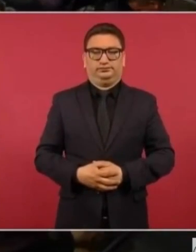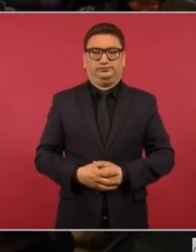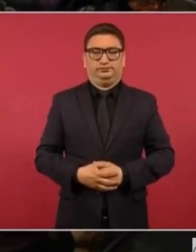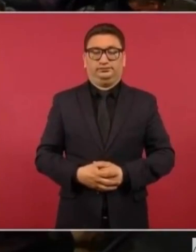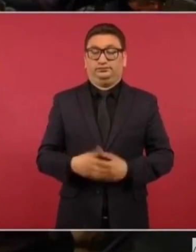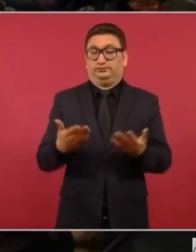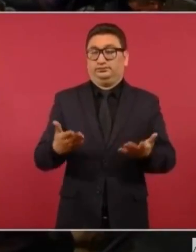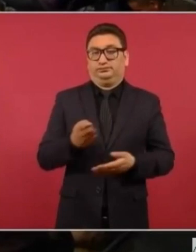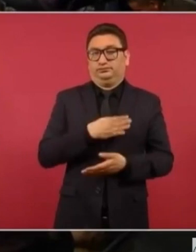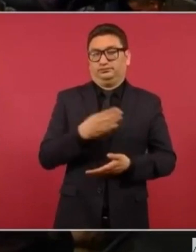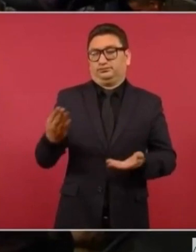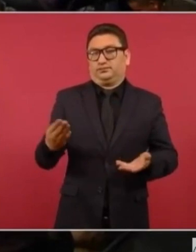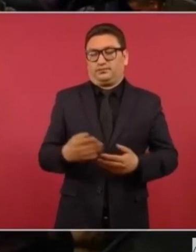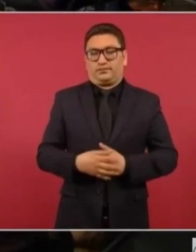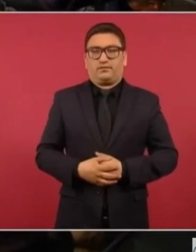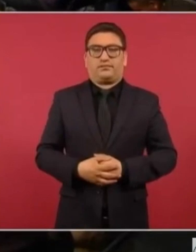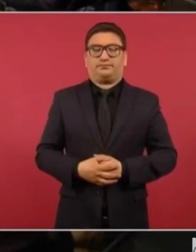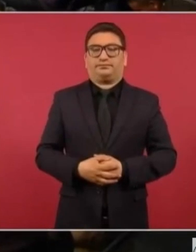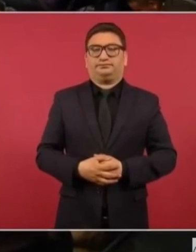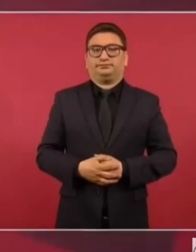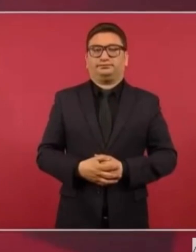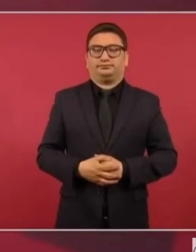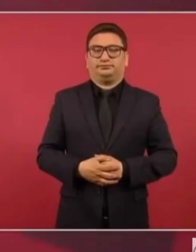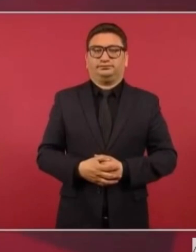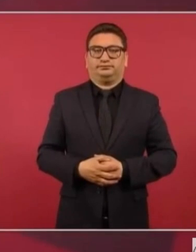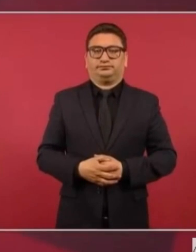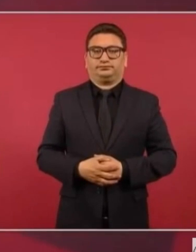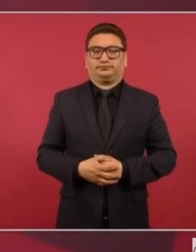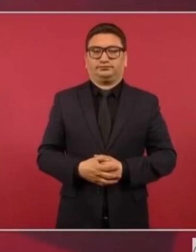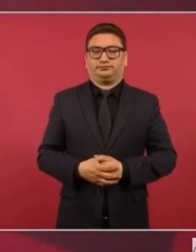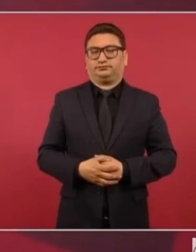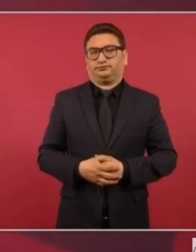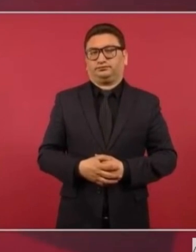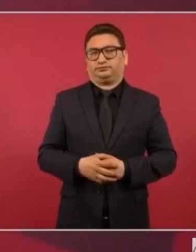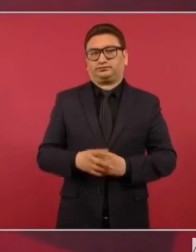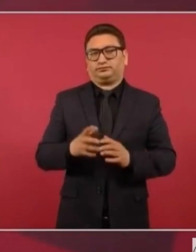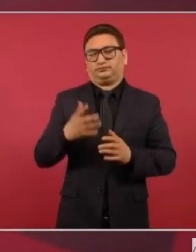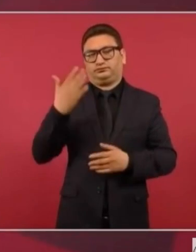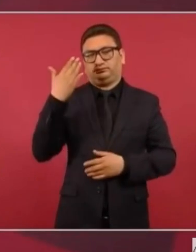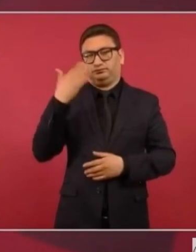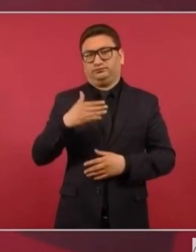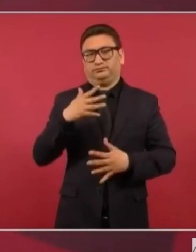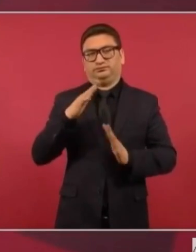Bueno, es parte de la decadencia